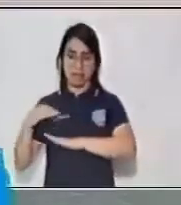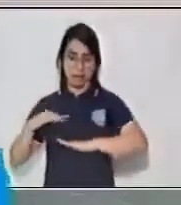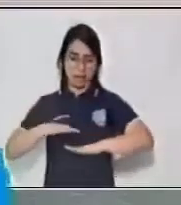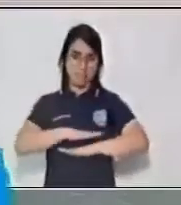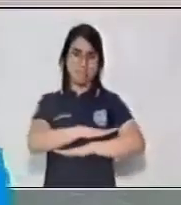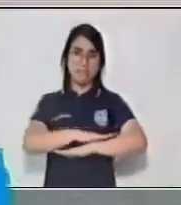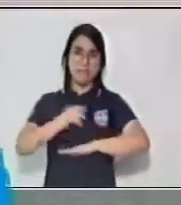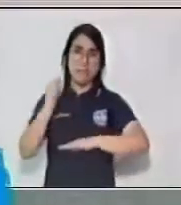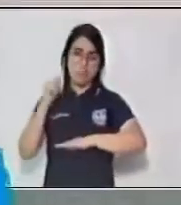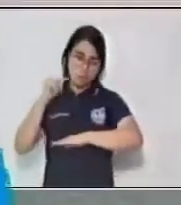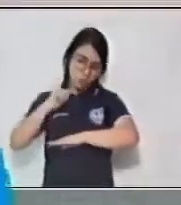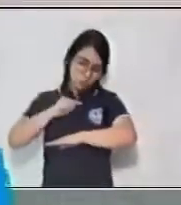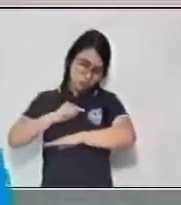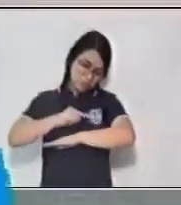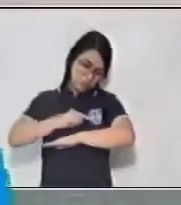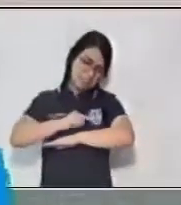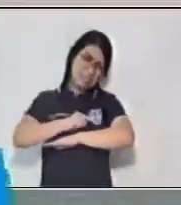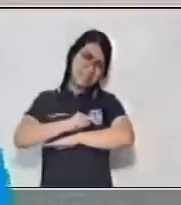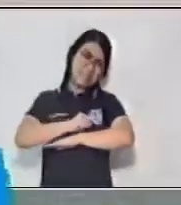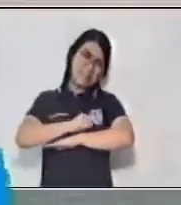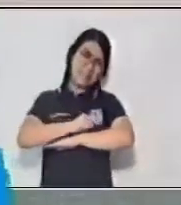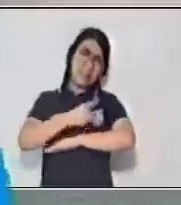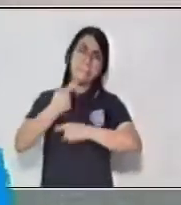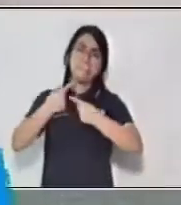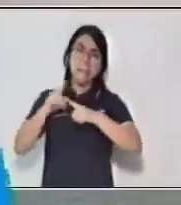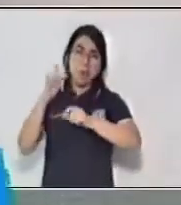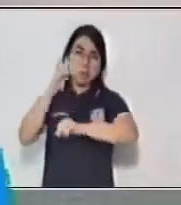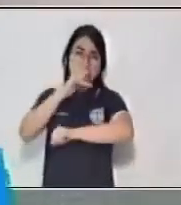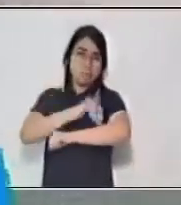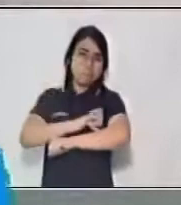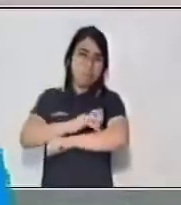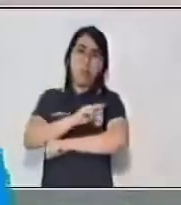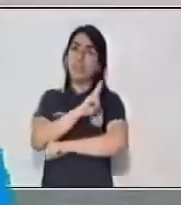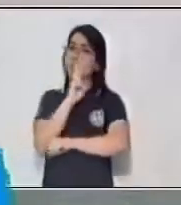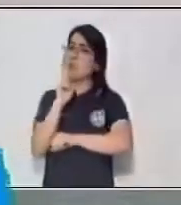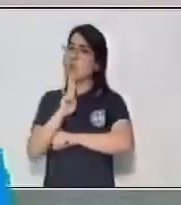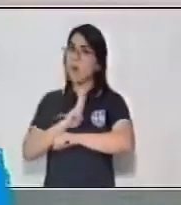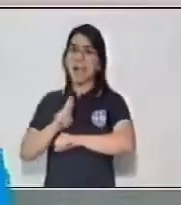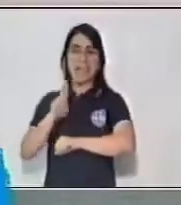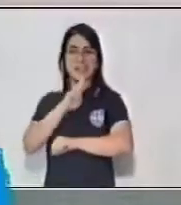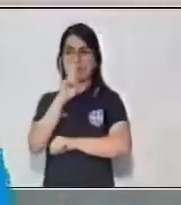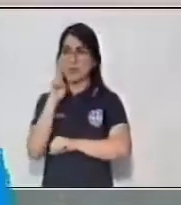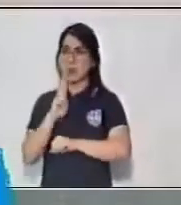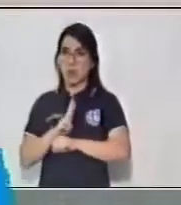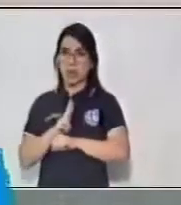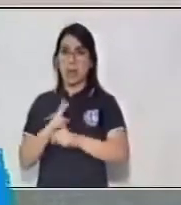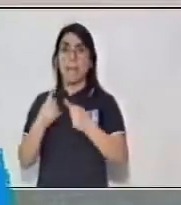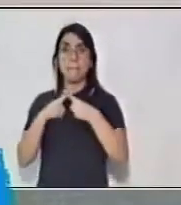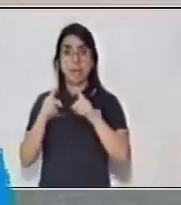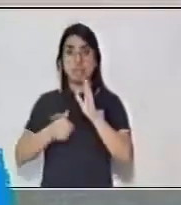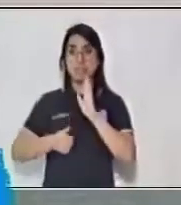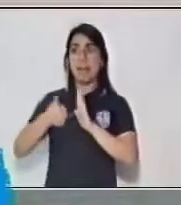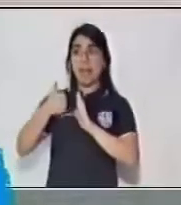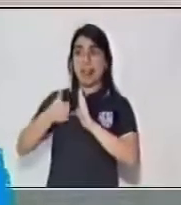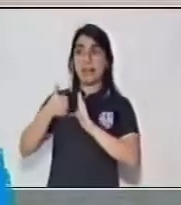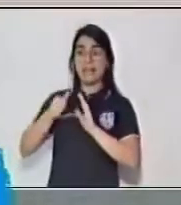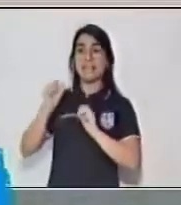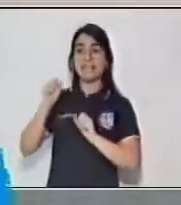Y luego vemos hacia el lado derecho, vemos que el crecimiento es muy rápido. Esa es una característica de las